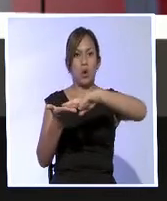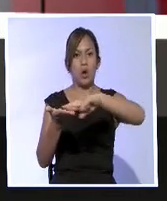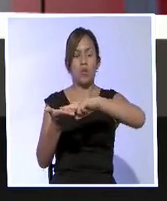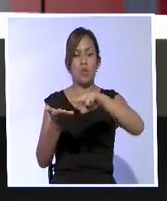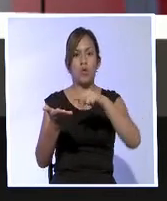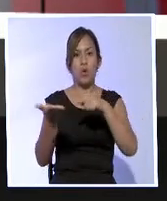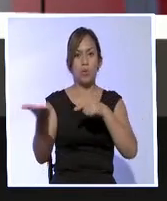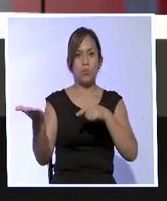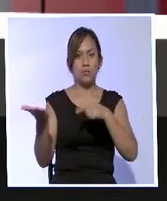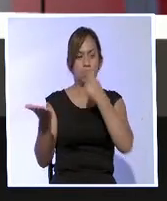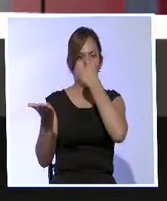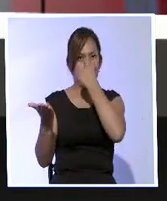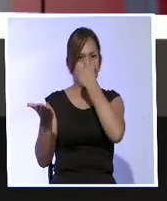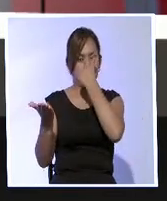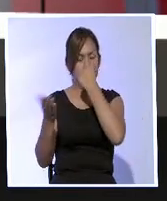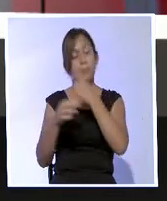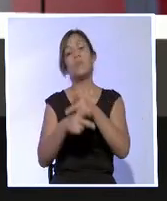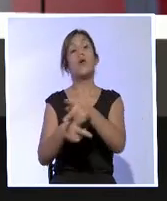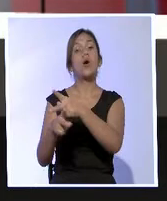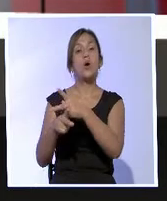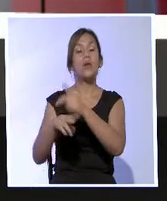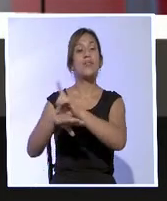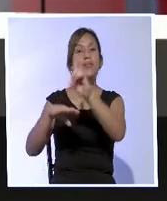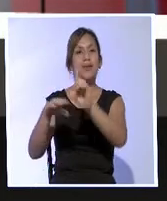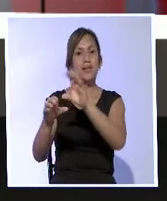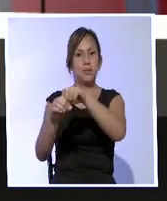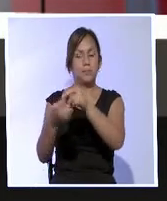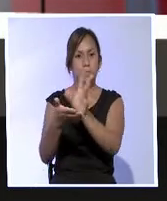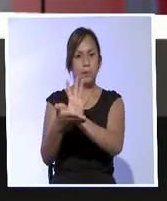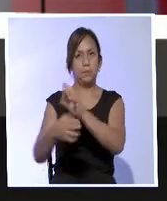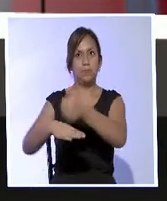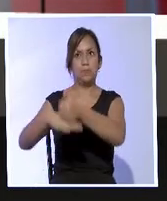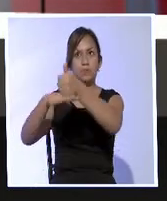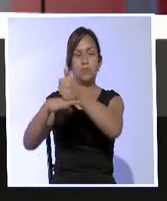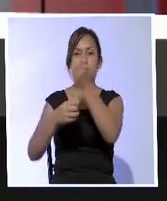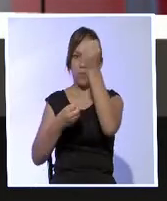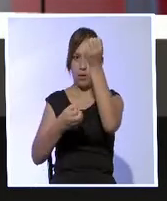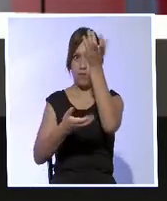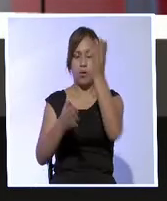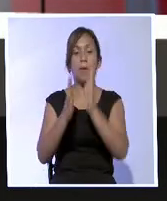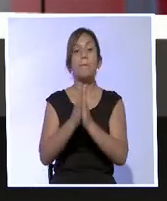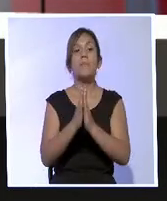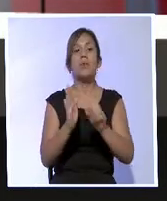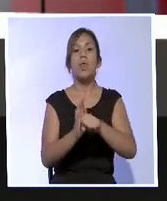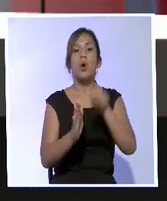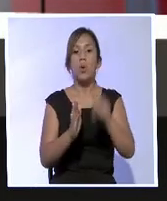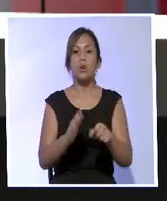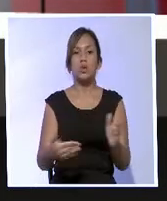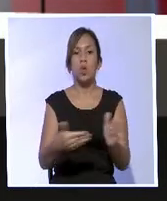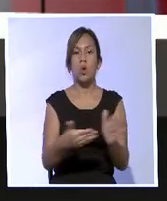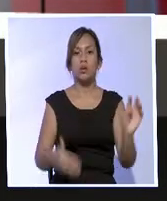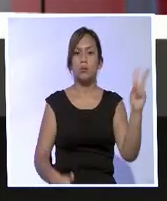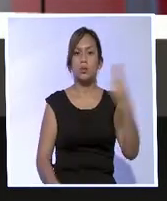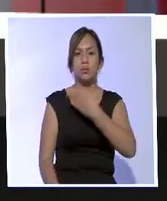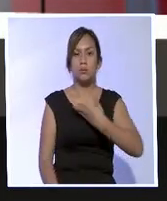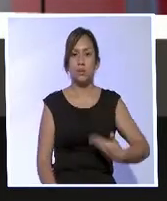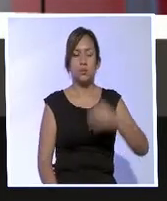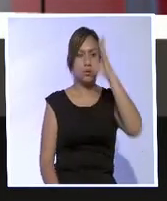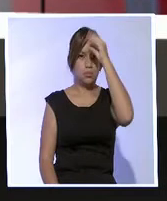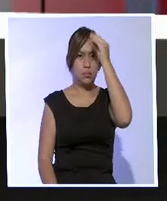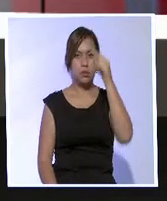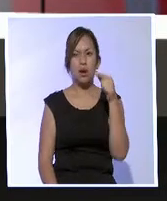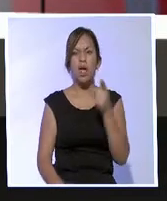se instaló justamente entre el consejo de administración legislativa cal para conocer la solicitud de juicio político presentada por el bloque de asambleístas